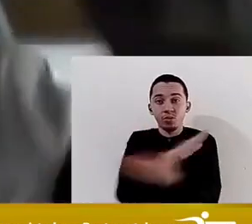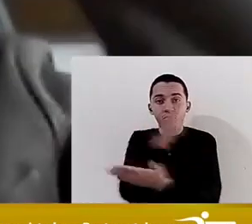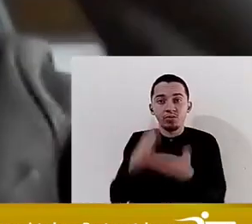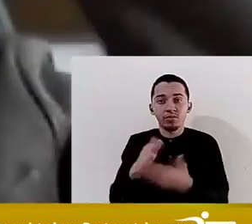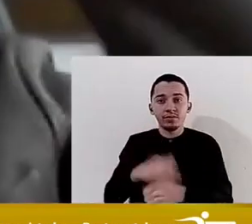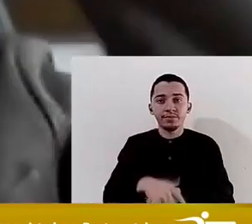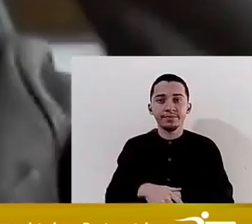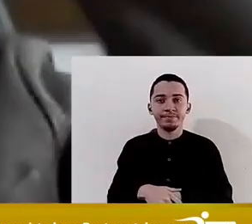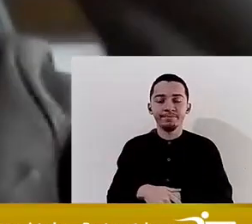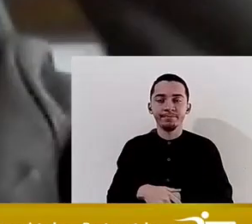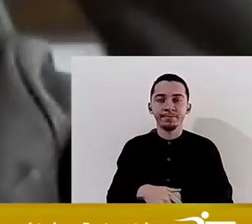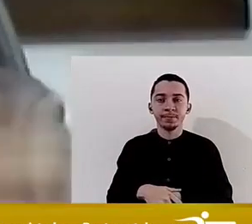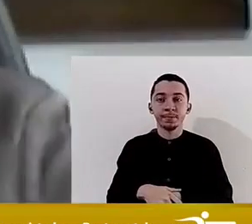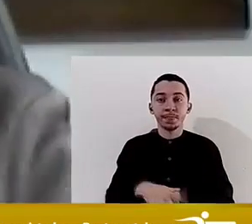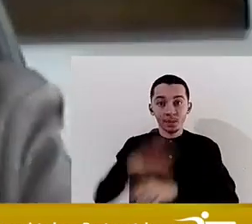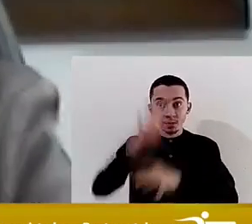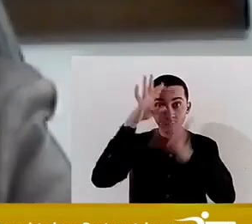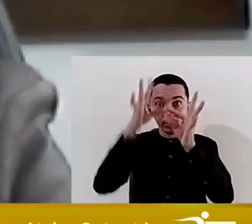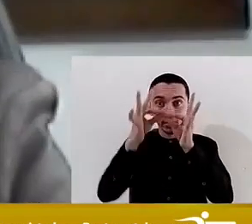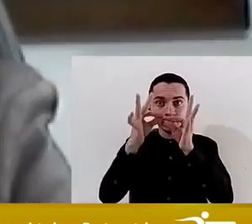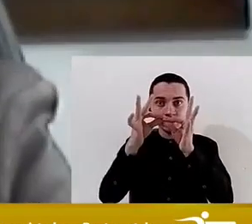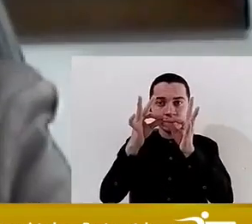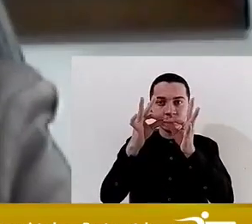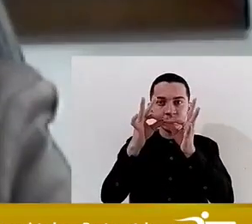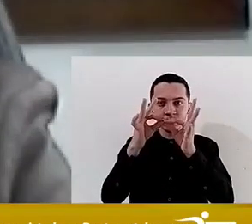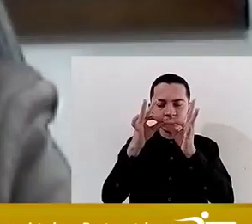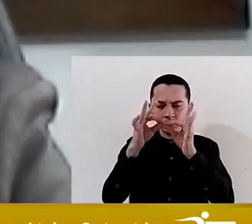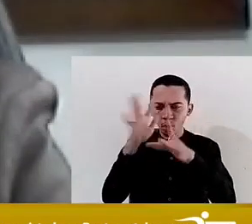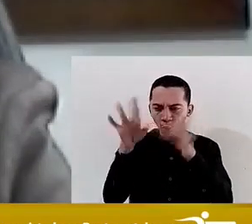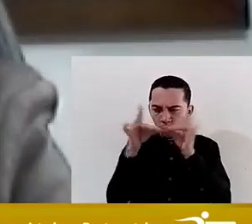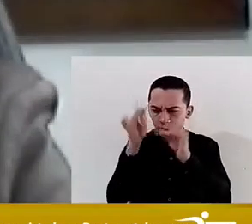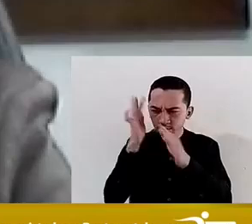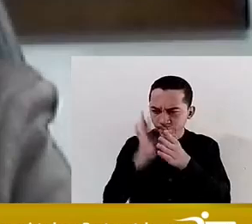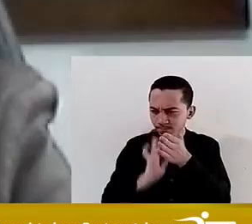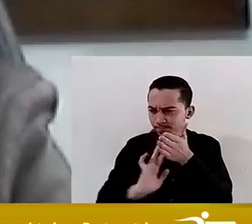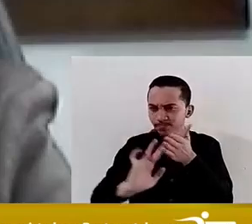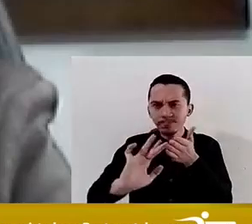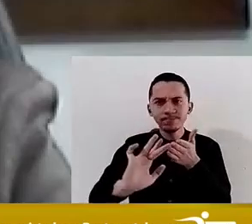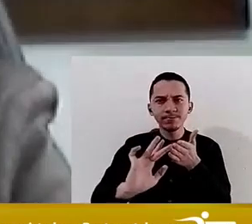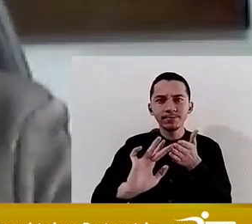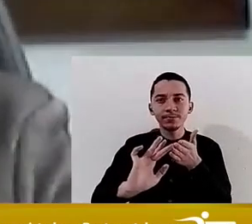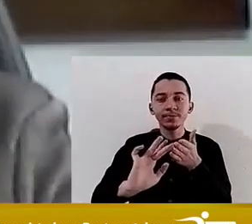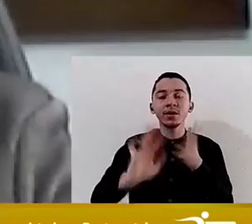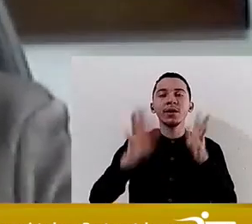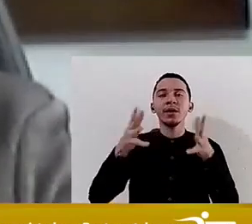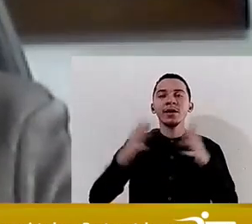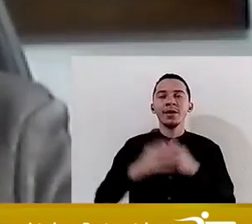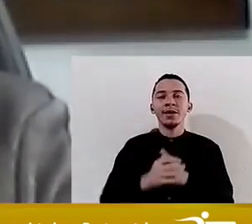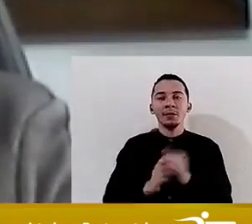Cuando la fe es pura, entonces la consistencia es máxima.